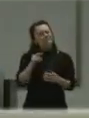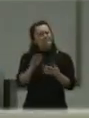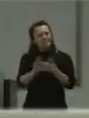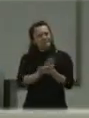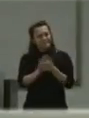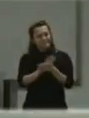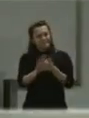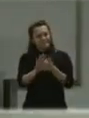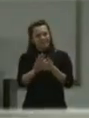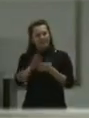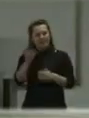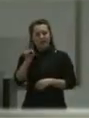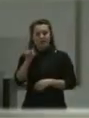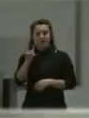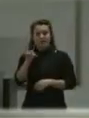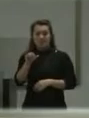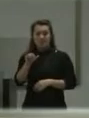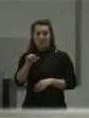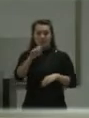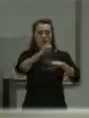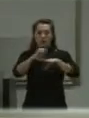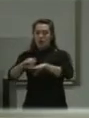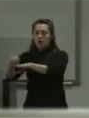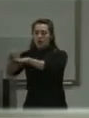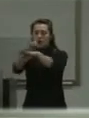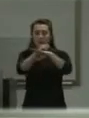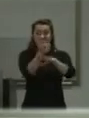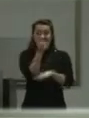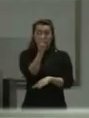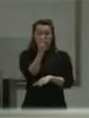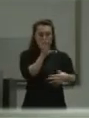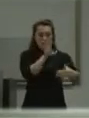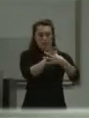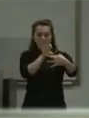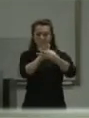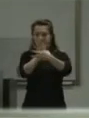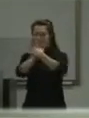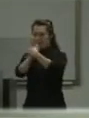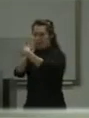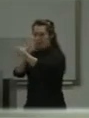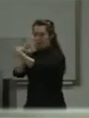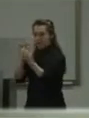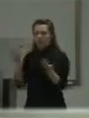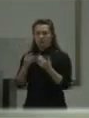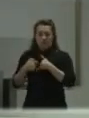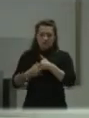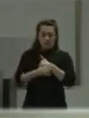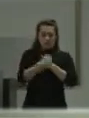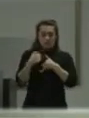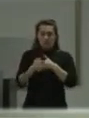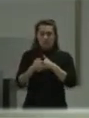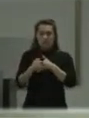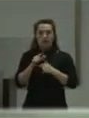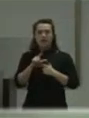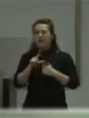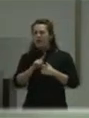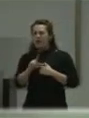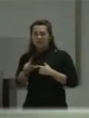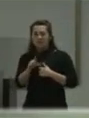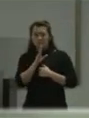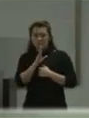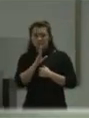hoy Tiene 18 organizaciones conectadas en el país todas lideradas por familias